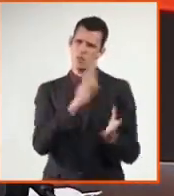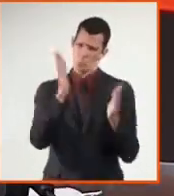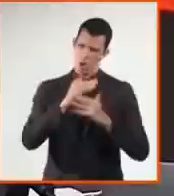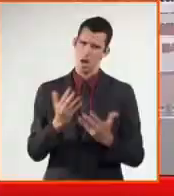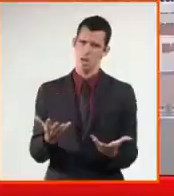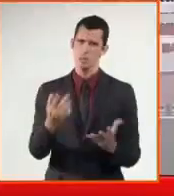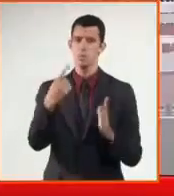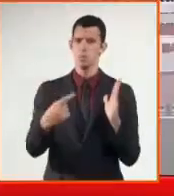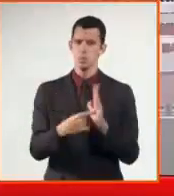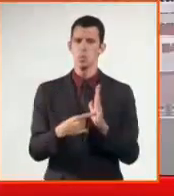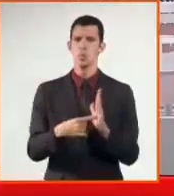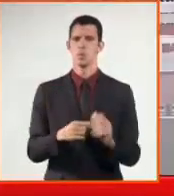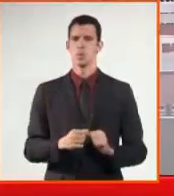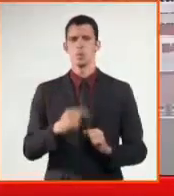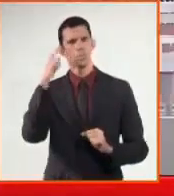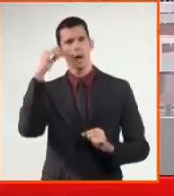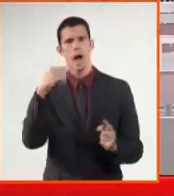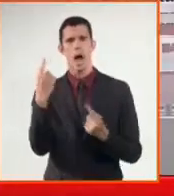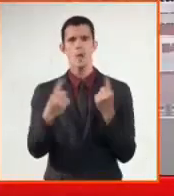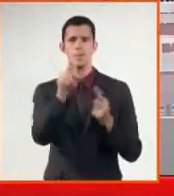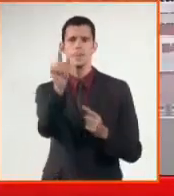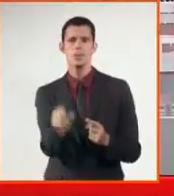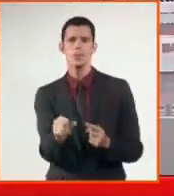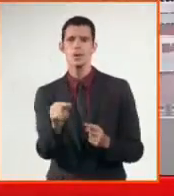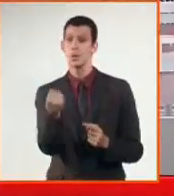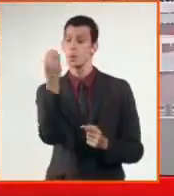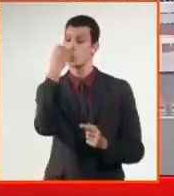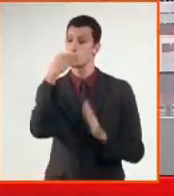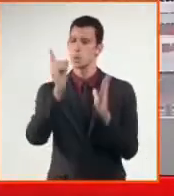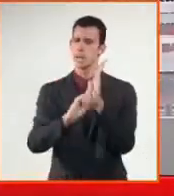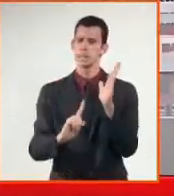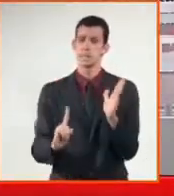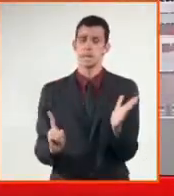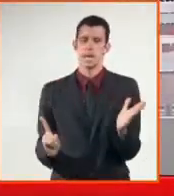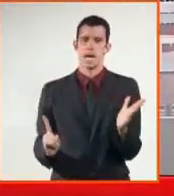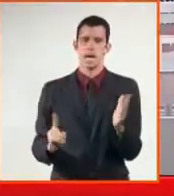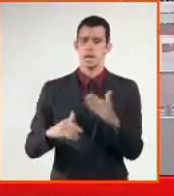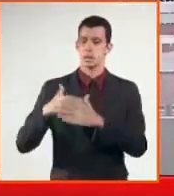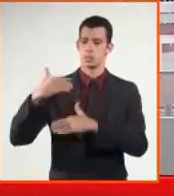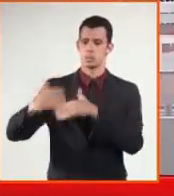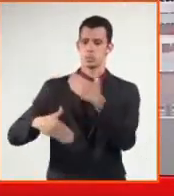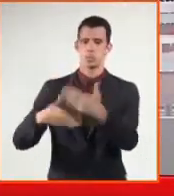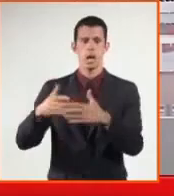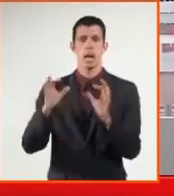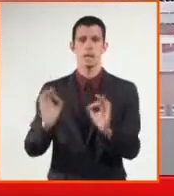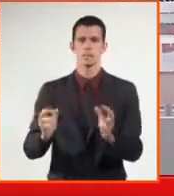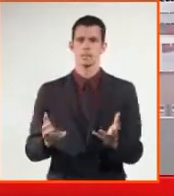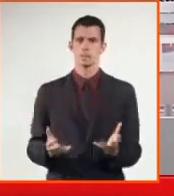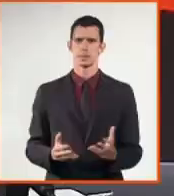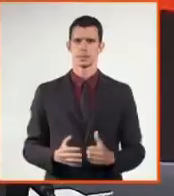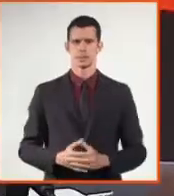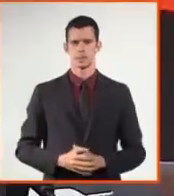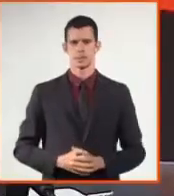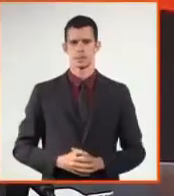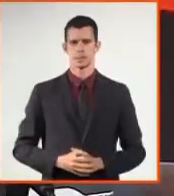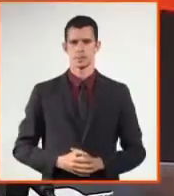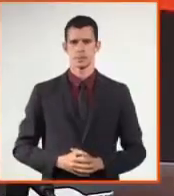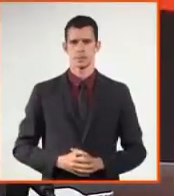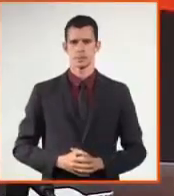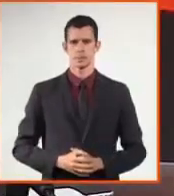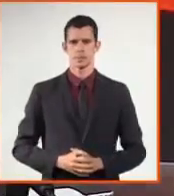sentido tenemos grandes consumidores que lo hagan lo gastan a todo trapo quiero decir el banco exactamente